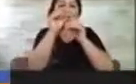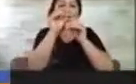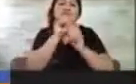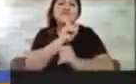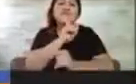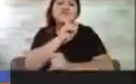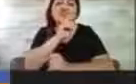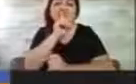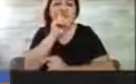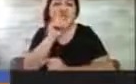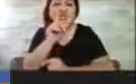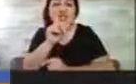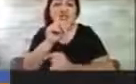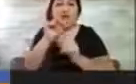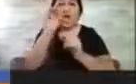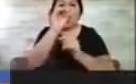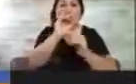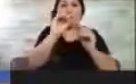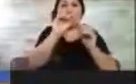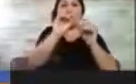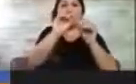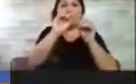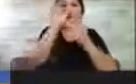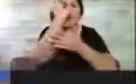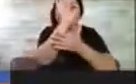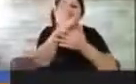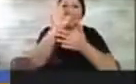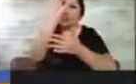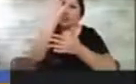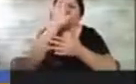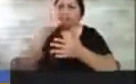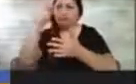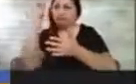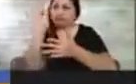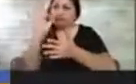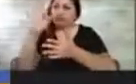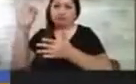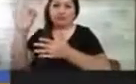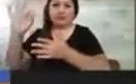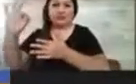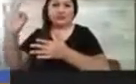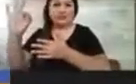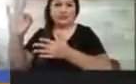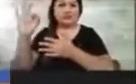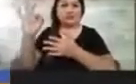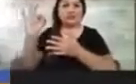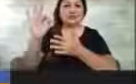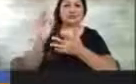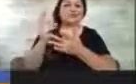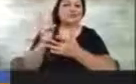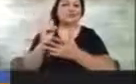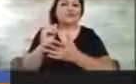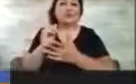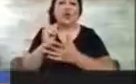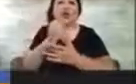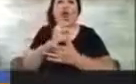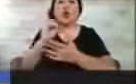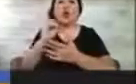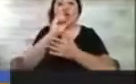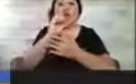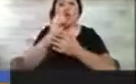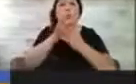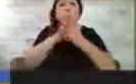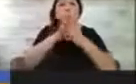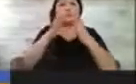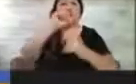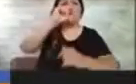y mayúsculas ojalá tampoco. Aparte, porque parece que estamos gritando cuando escribimos en mayúsculas, es mucho